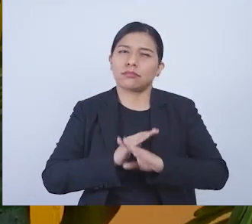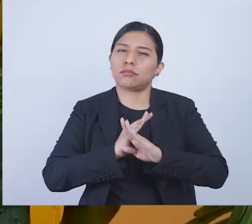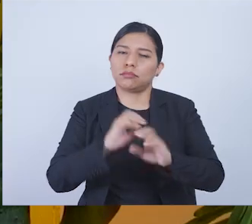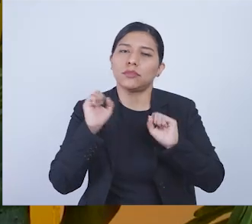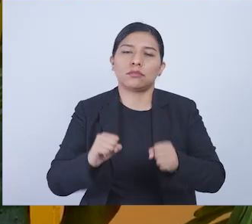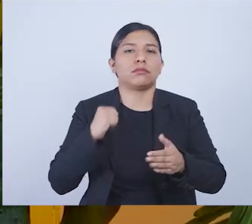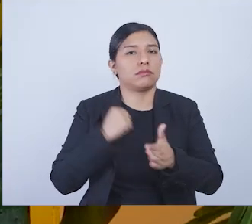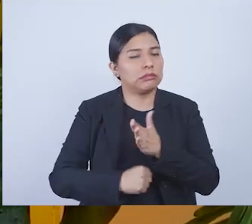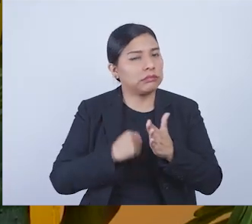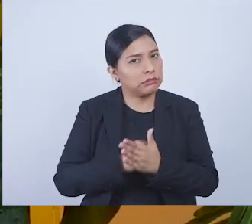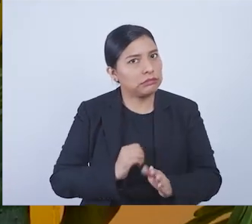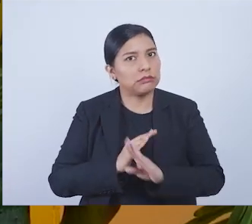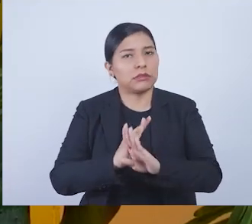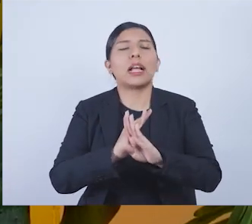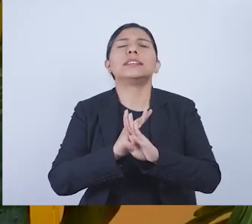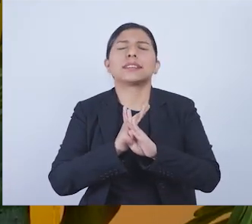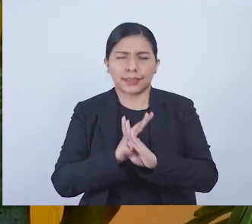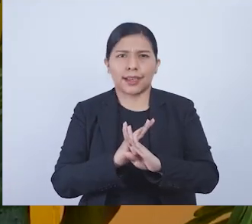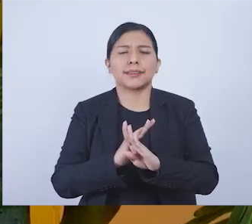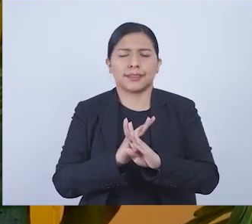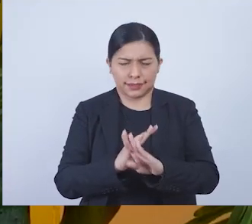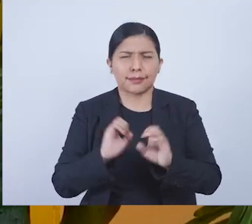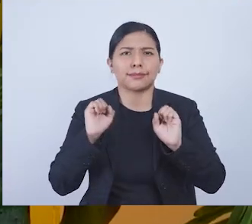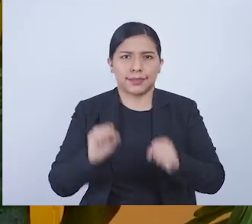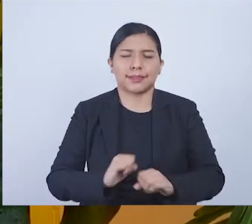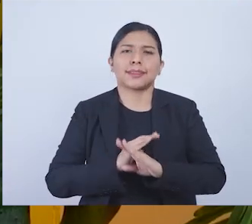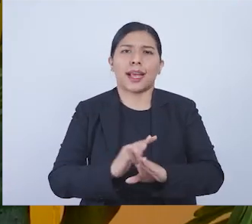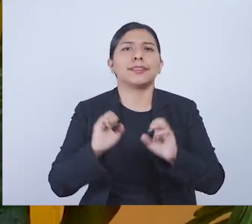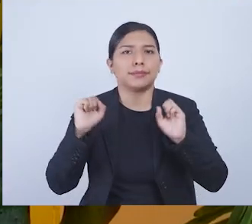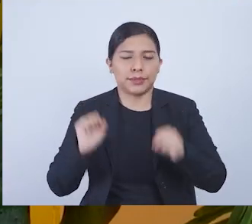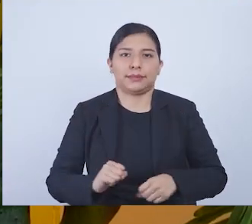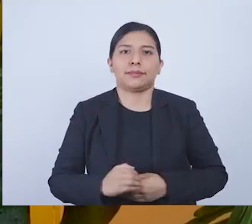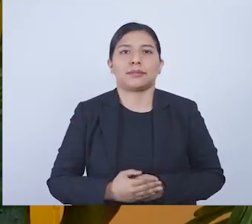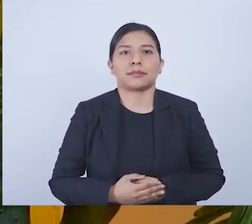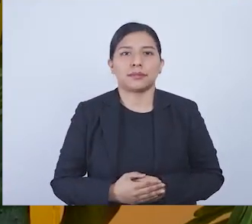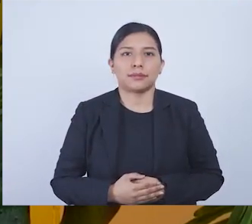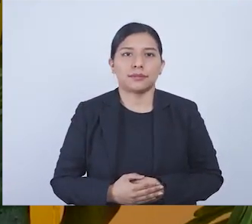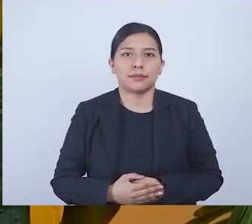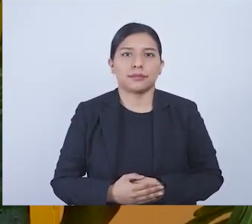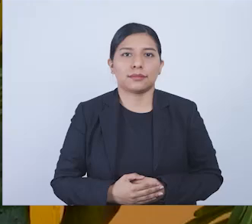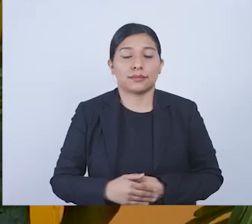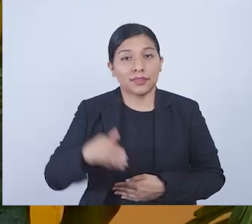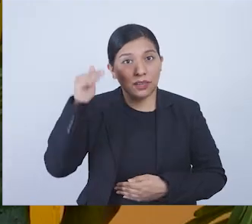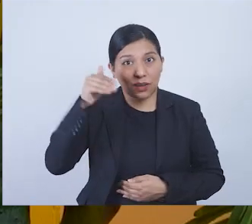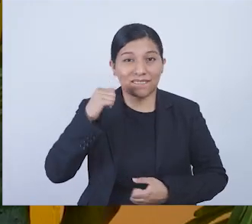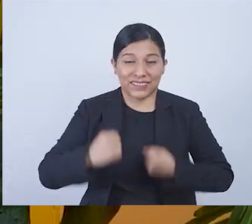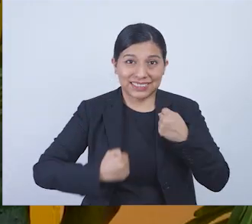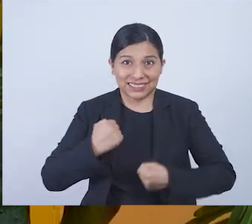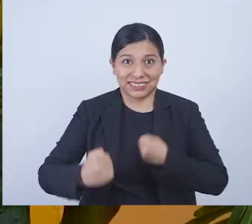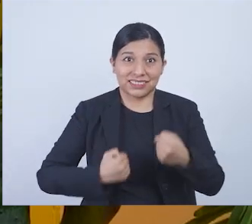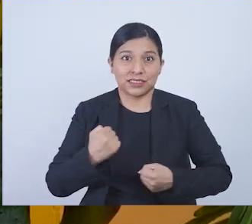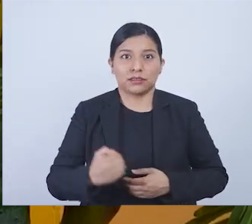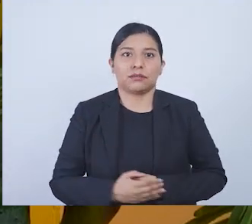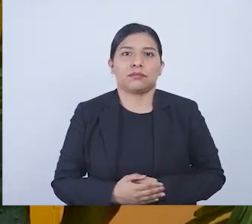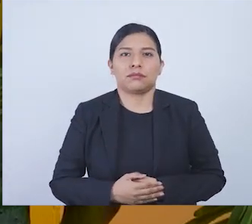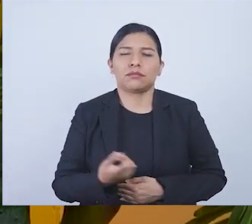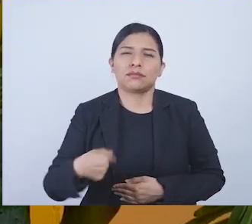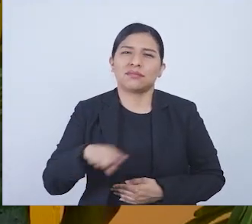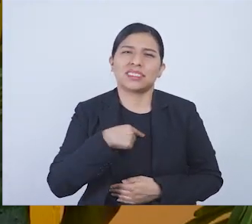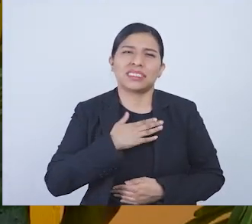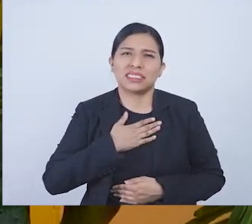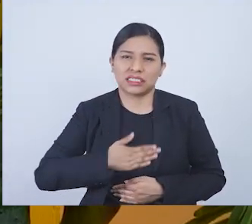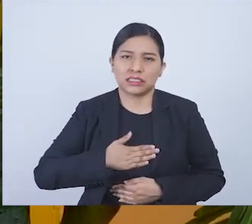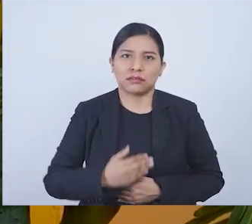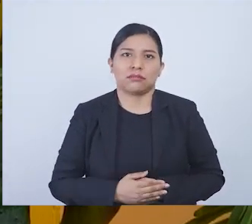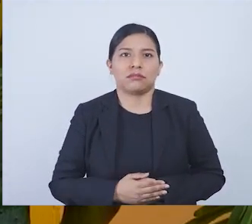luchar contra todo esto? Sí puede. La educación física, primero me gustaría